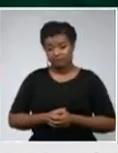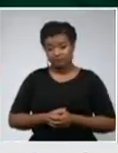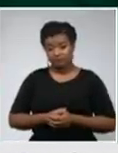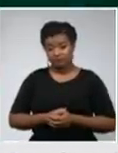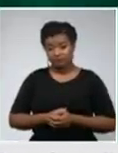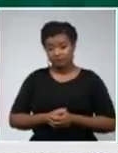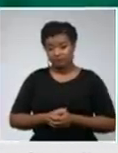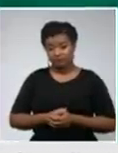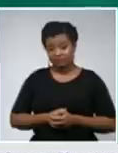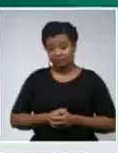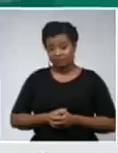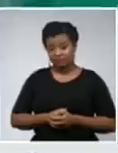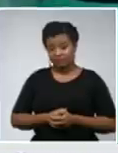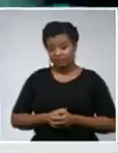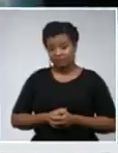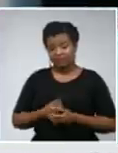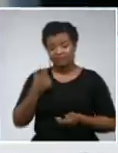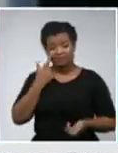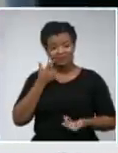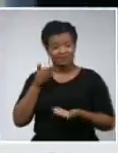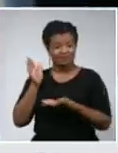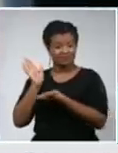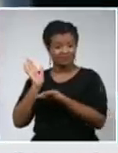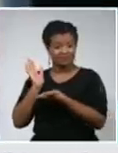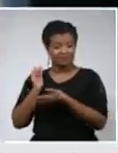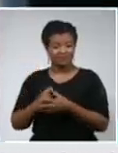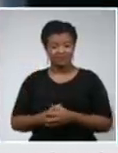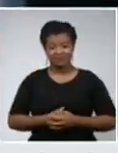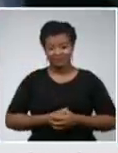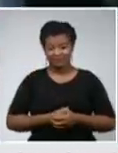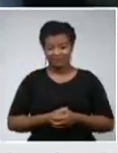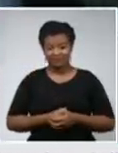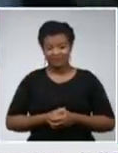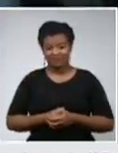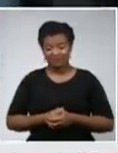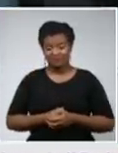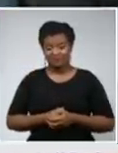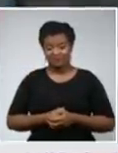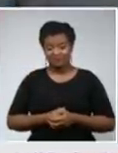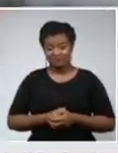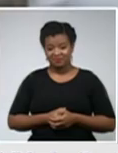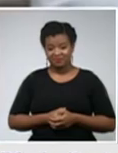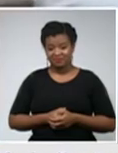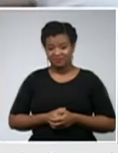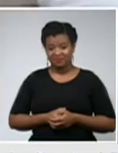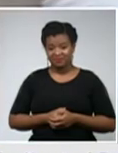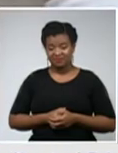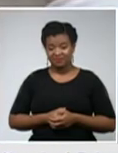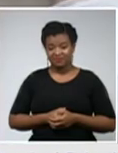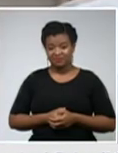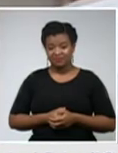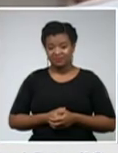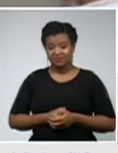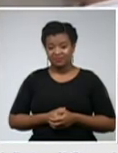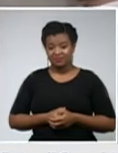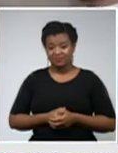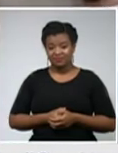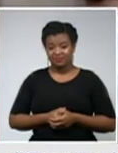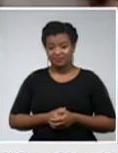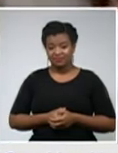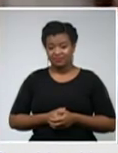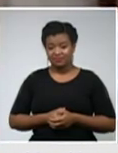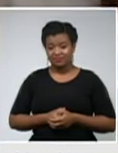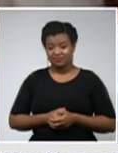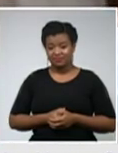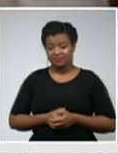flor lleva dentro en la raíz tal fortaleza, ni con sangre